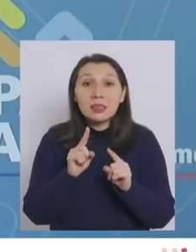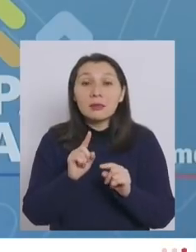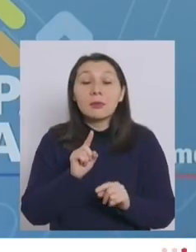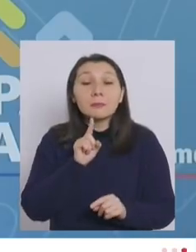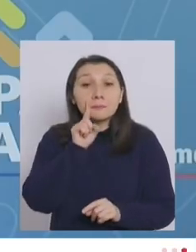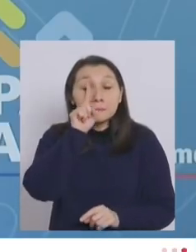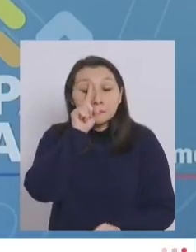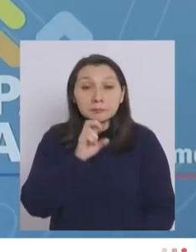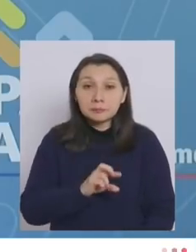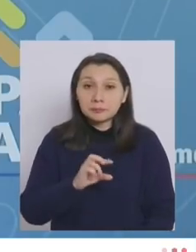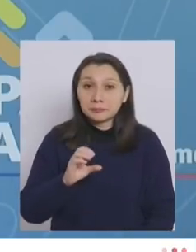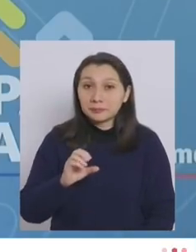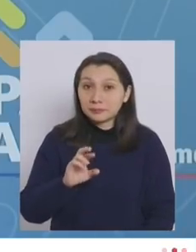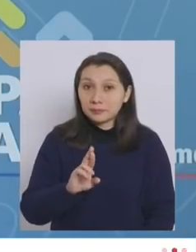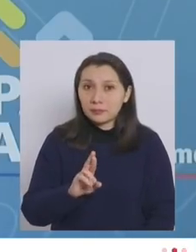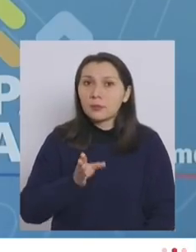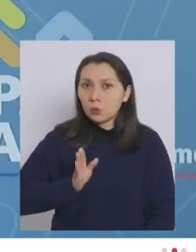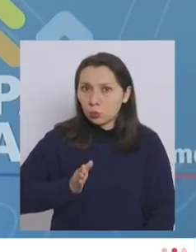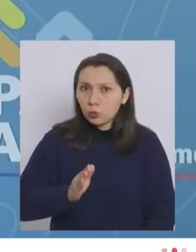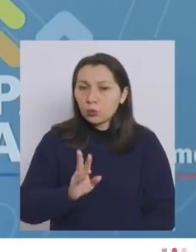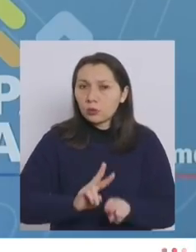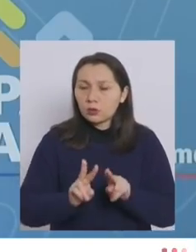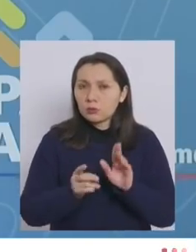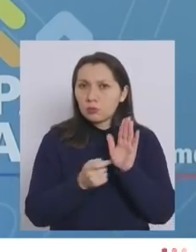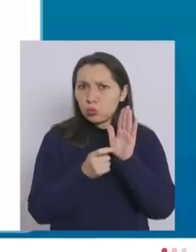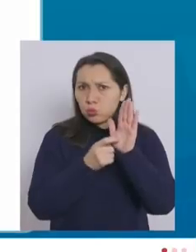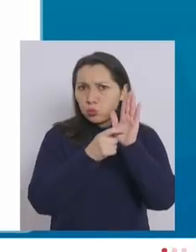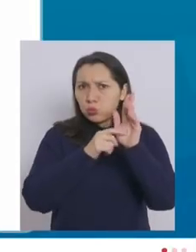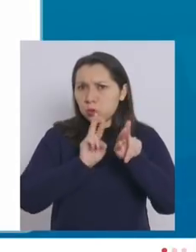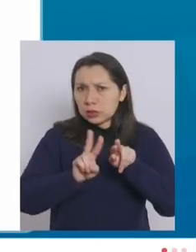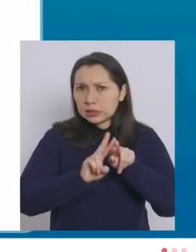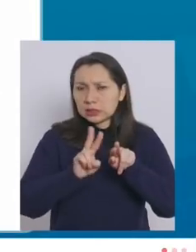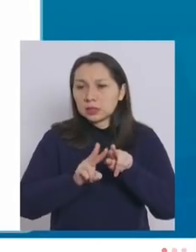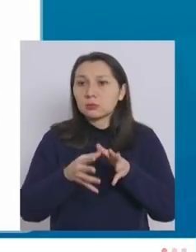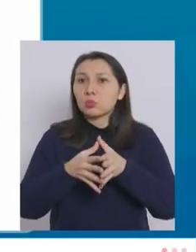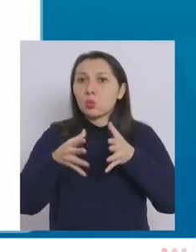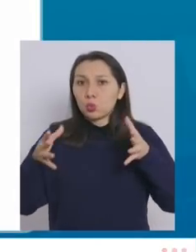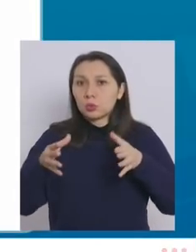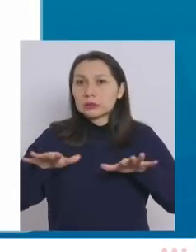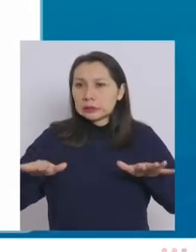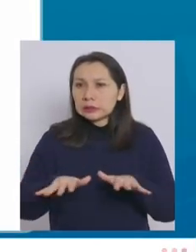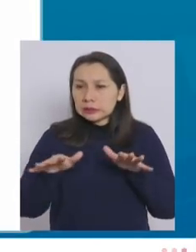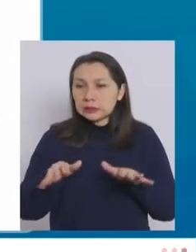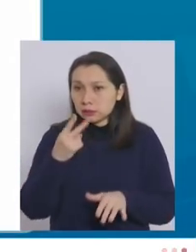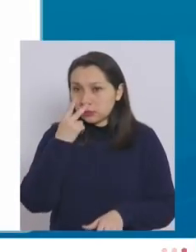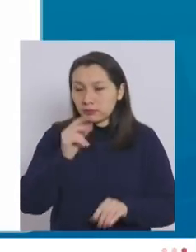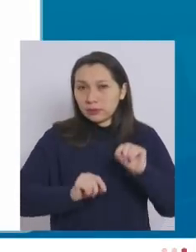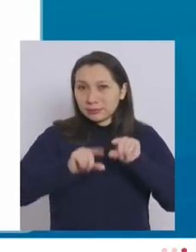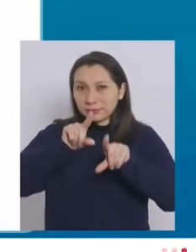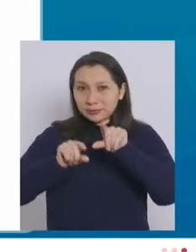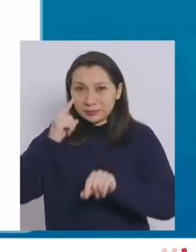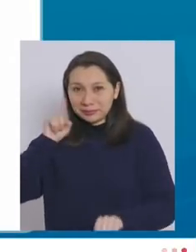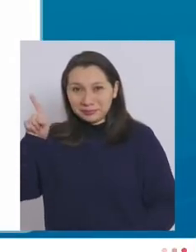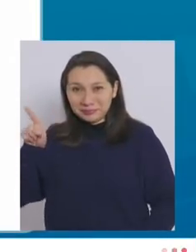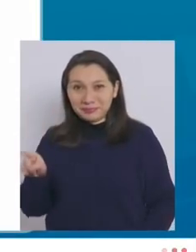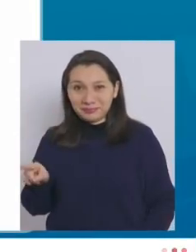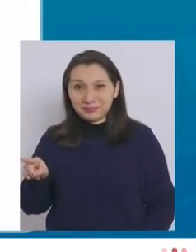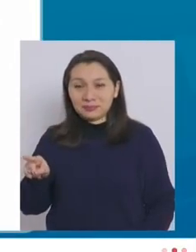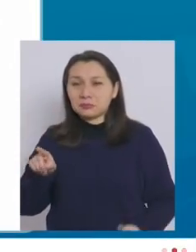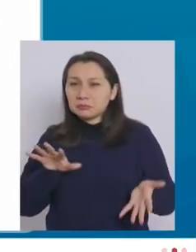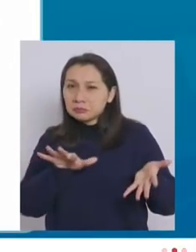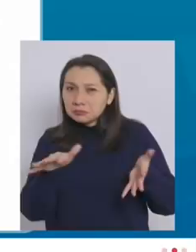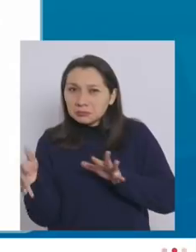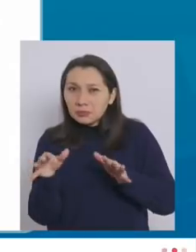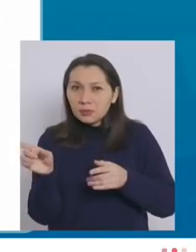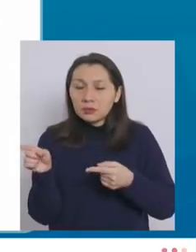reacción de polimerasa en cadena se han mantenido alta, en una cantidad muy alta, como ustedes ven en el gráfico siguiente, y en promedio, en